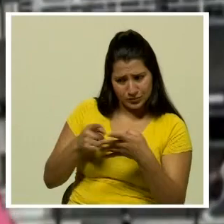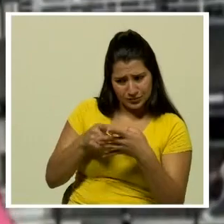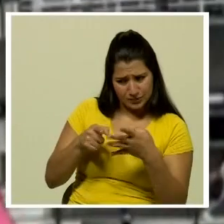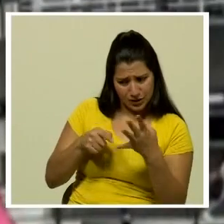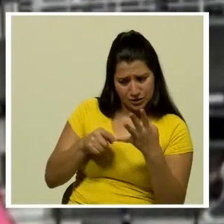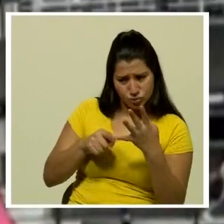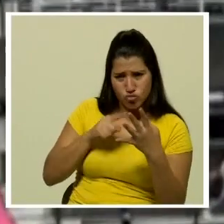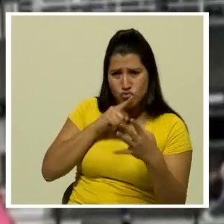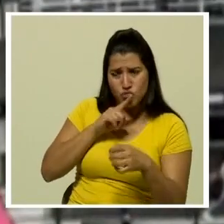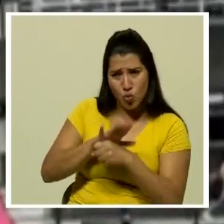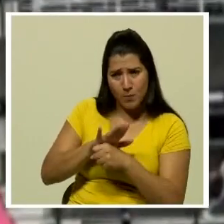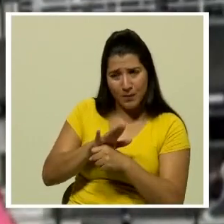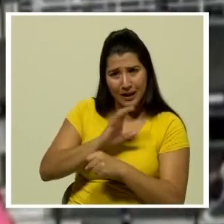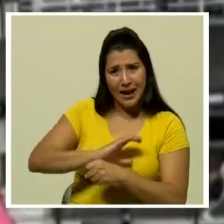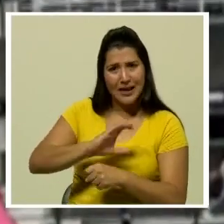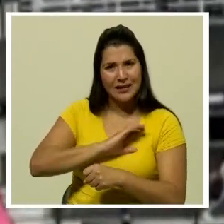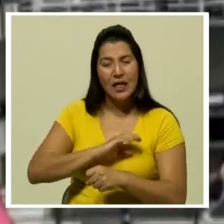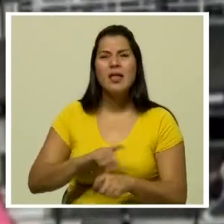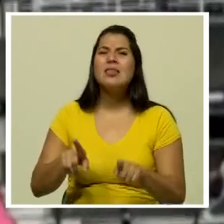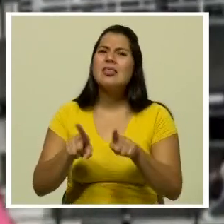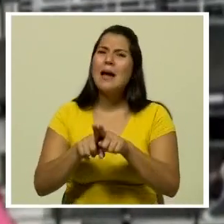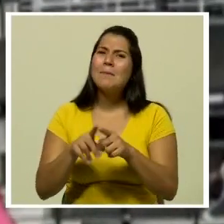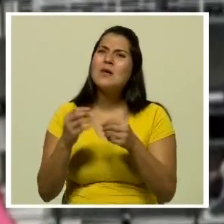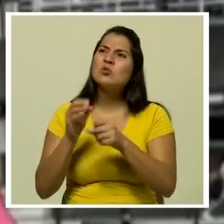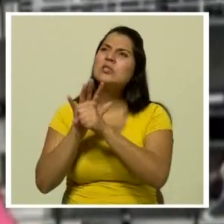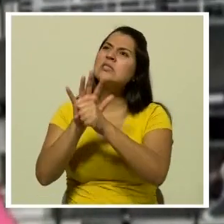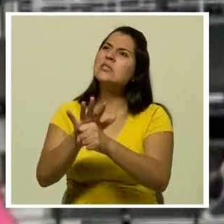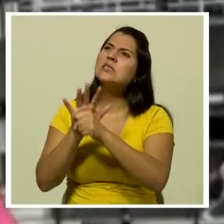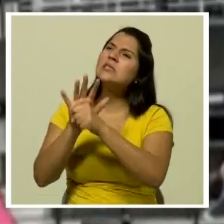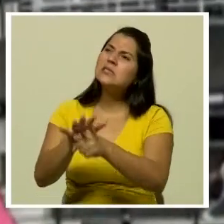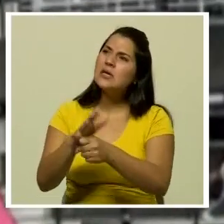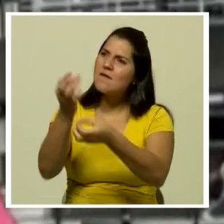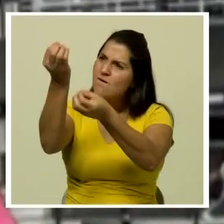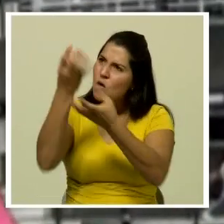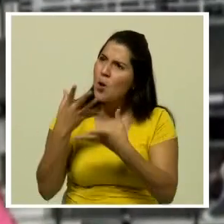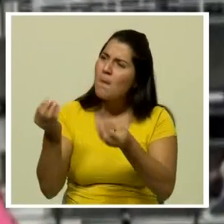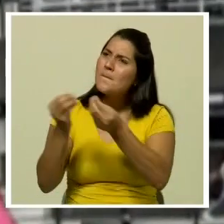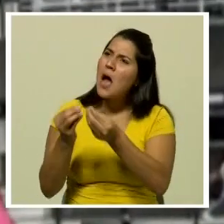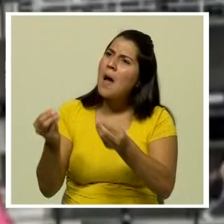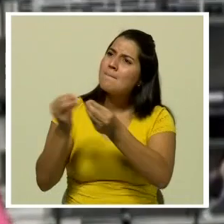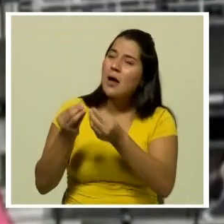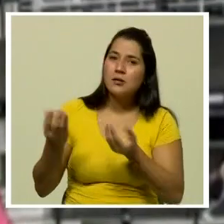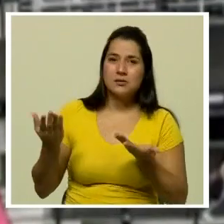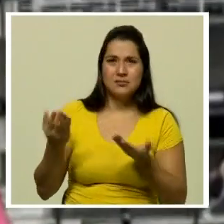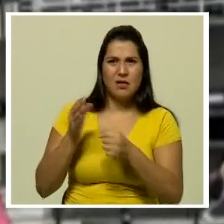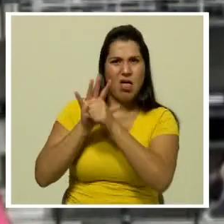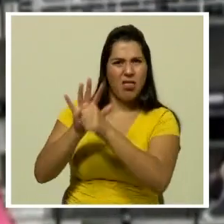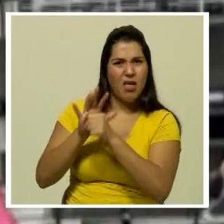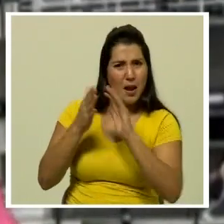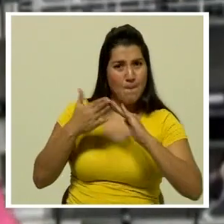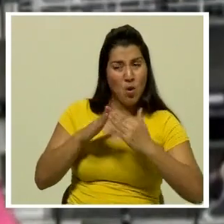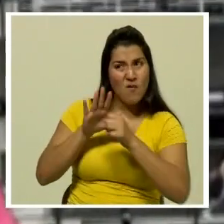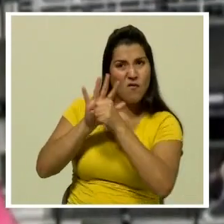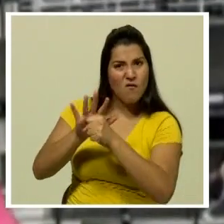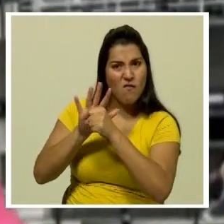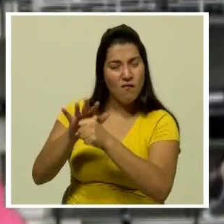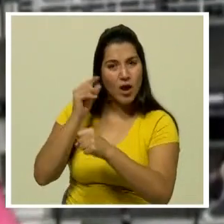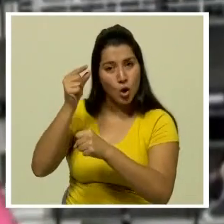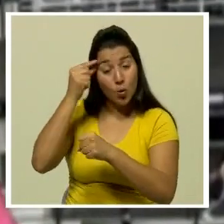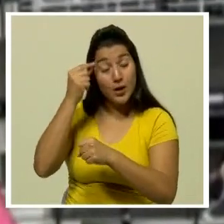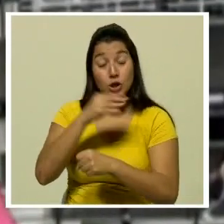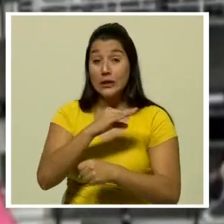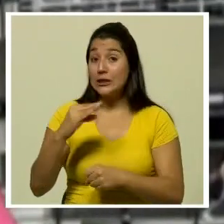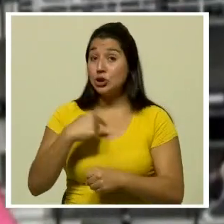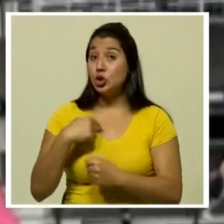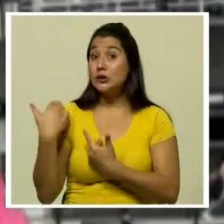presión sobre la liberación de los datos y yo espero que poco a poco empiecen a darlos mucho